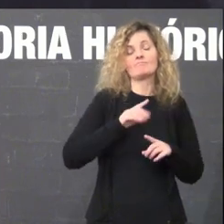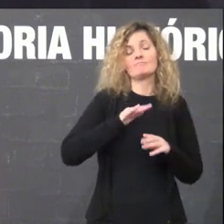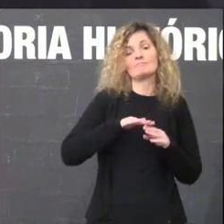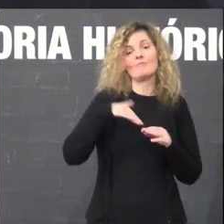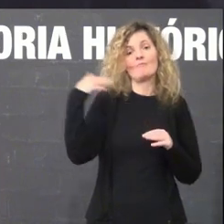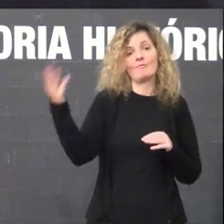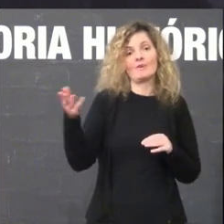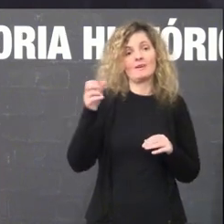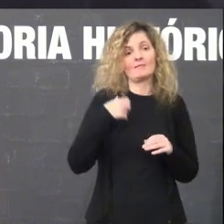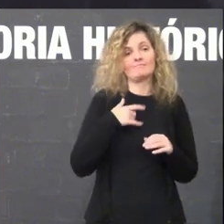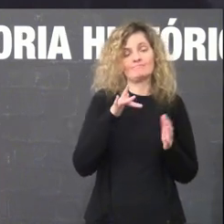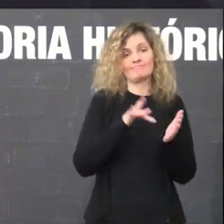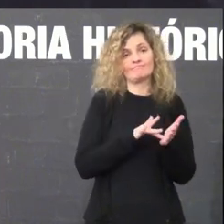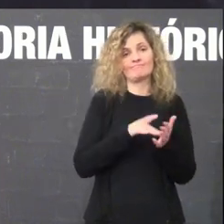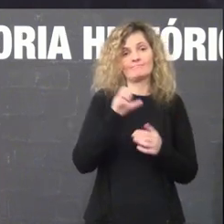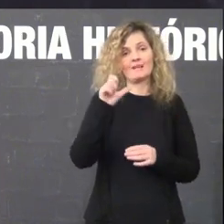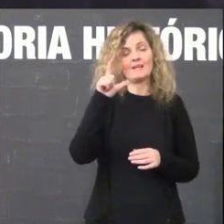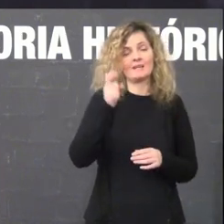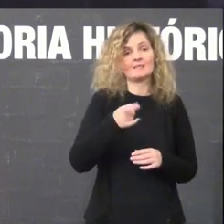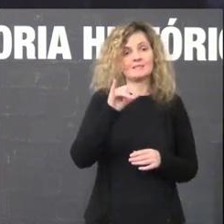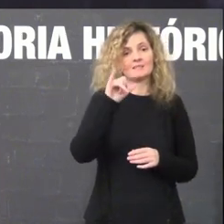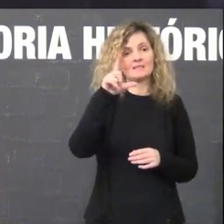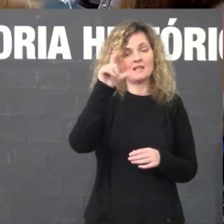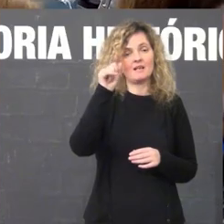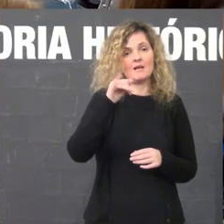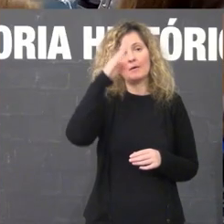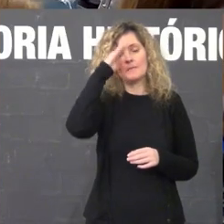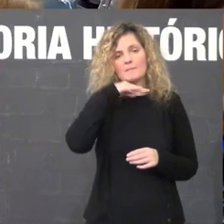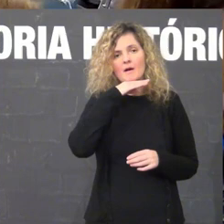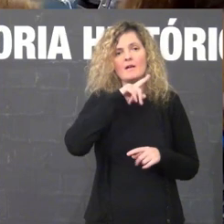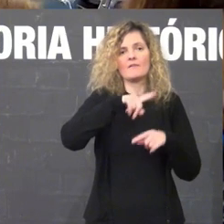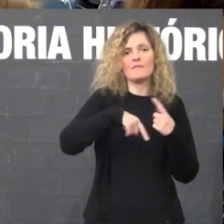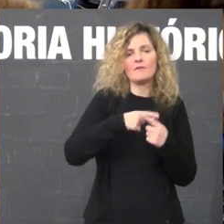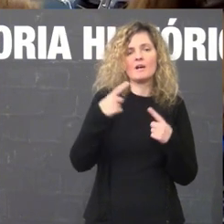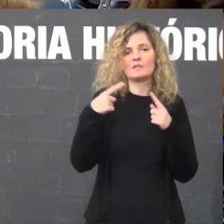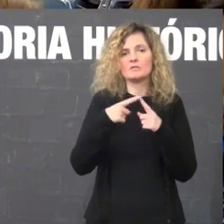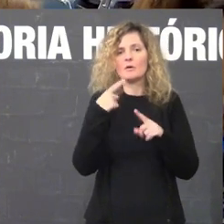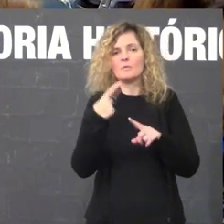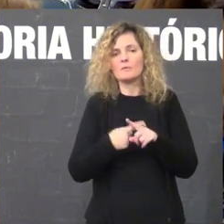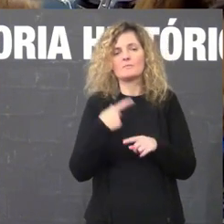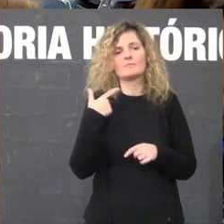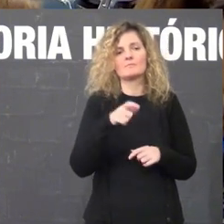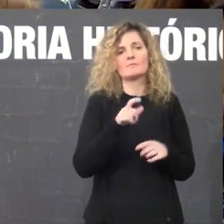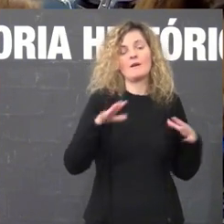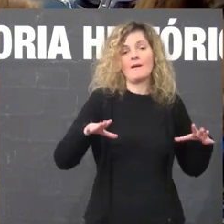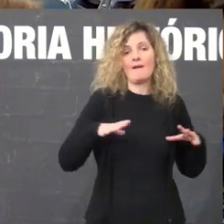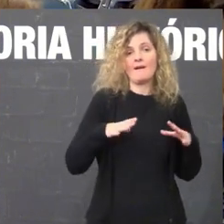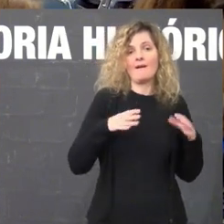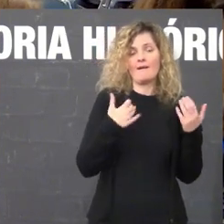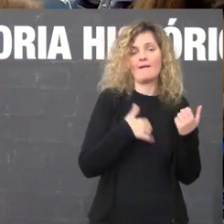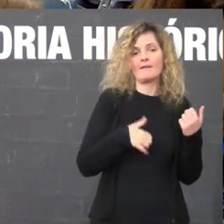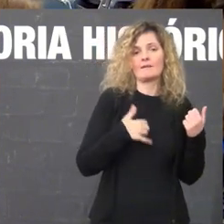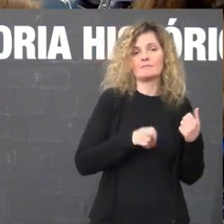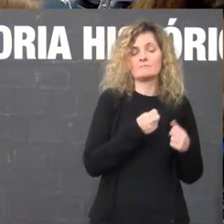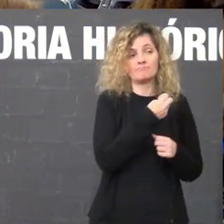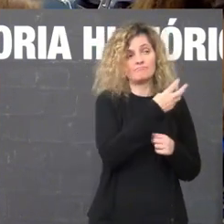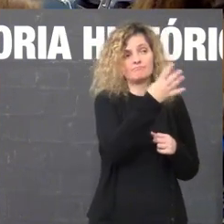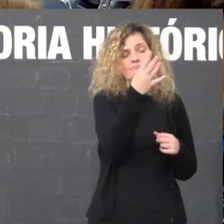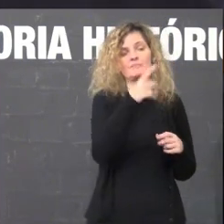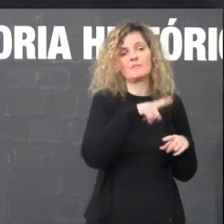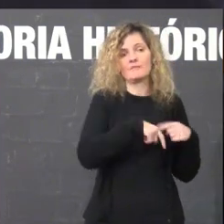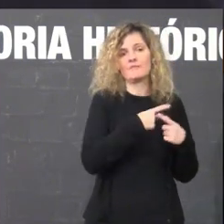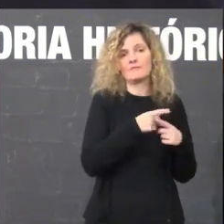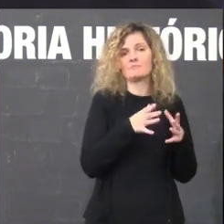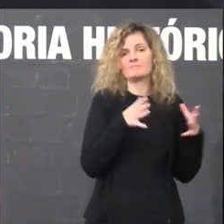exilio toda mi familia mis bisabuelo mis tíos mis primos Son son argentinos tengo ahí a buena parte de mi